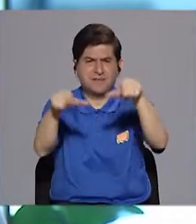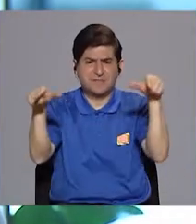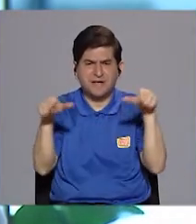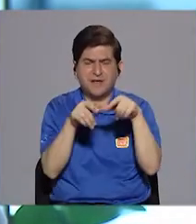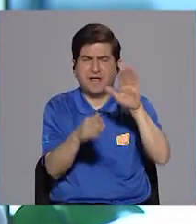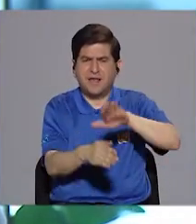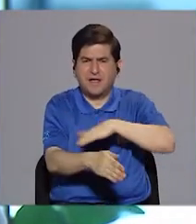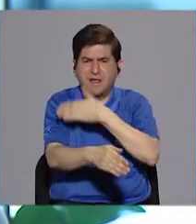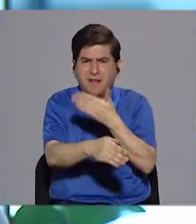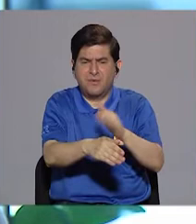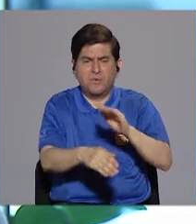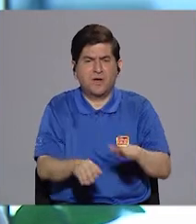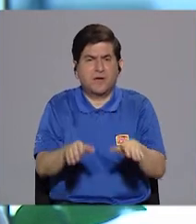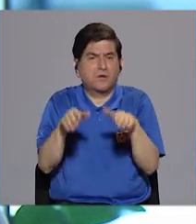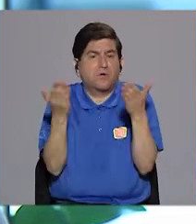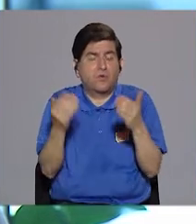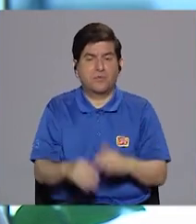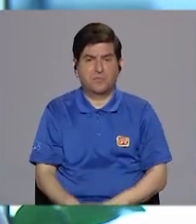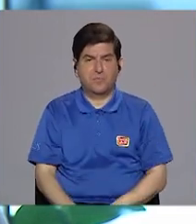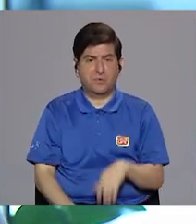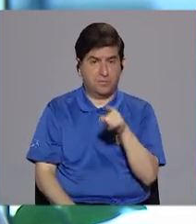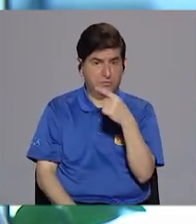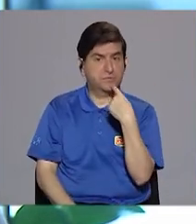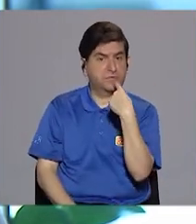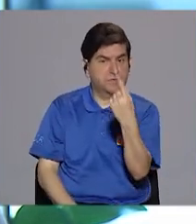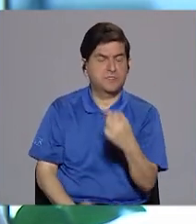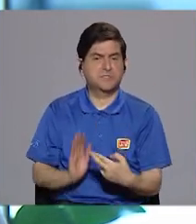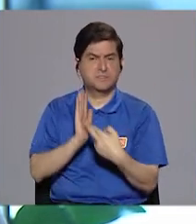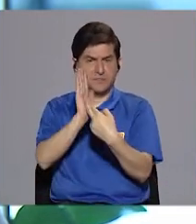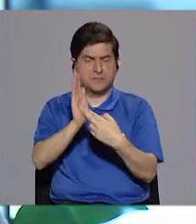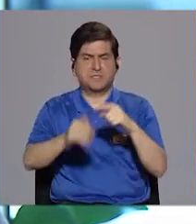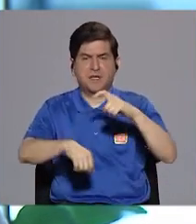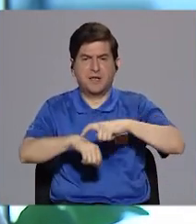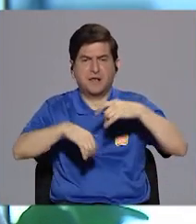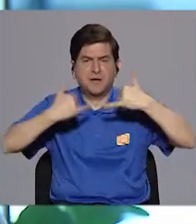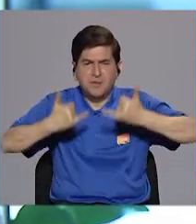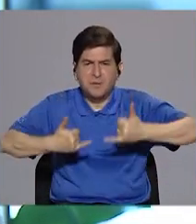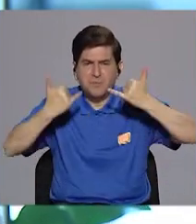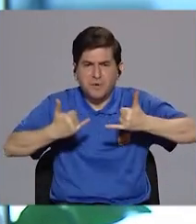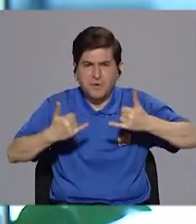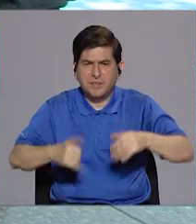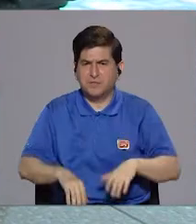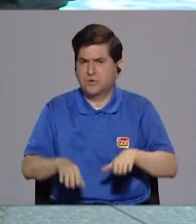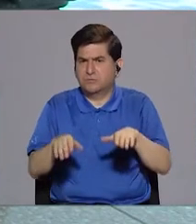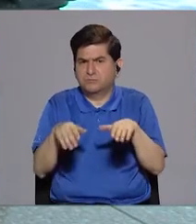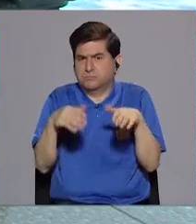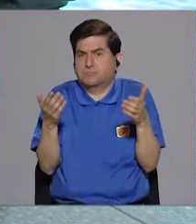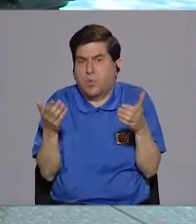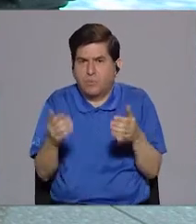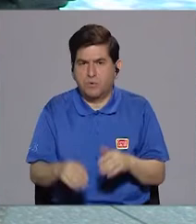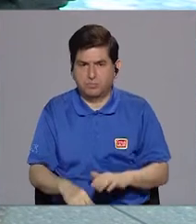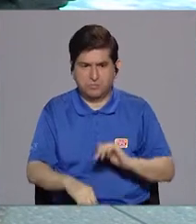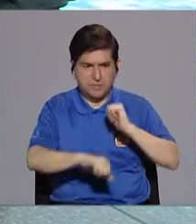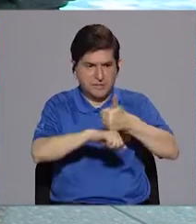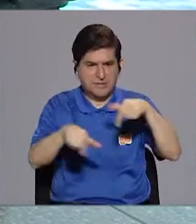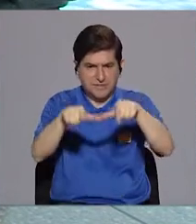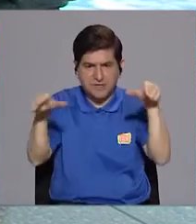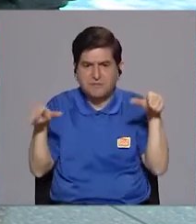música que usted dice que de algún modo representa el momento que vivimos? ¿Cómo darle ese